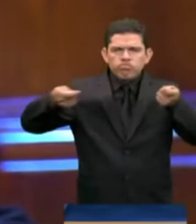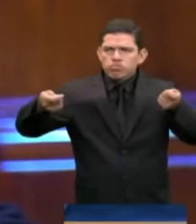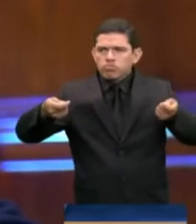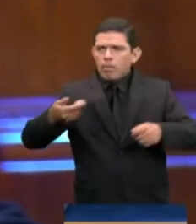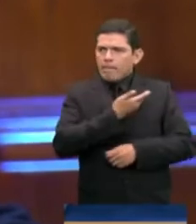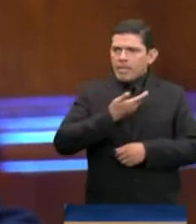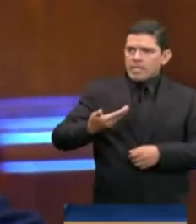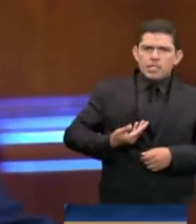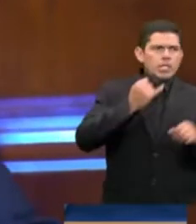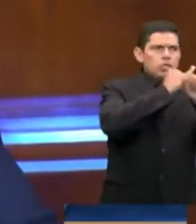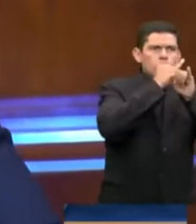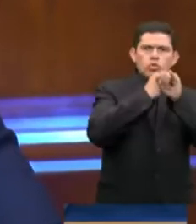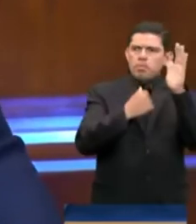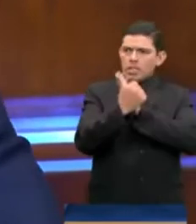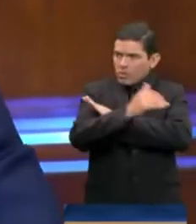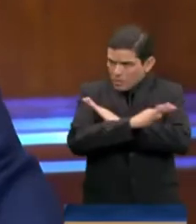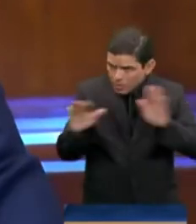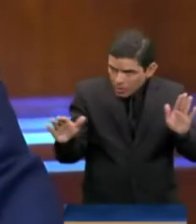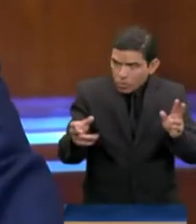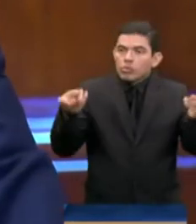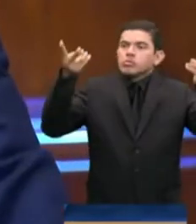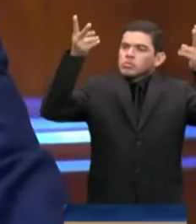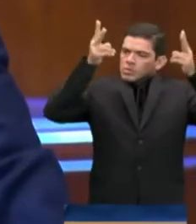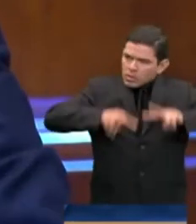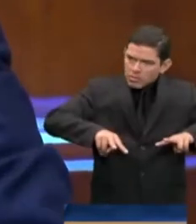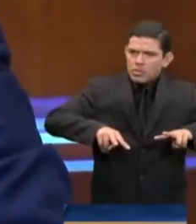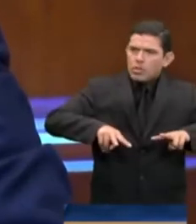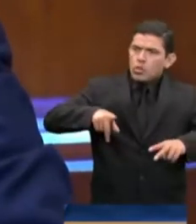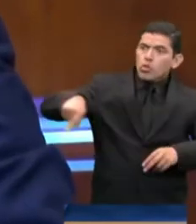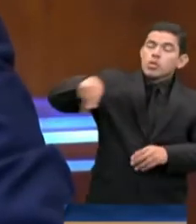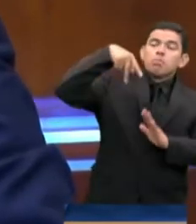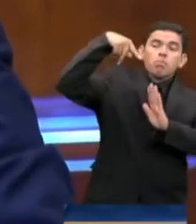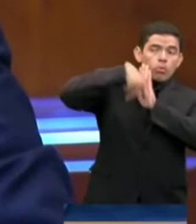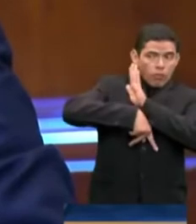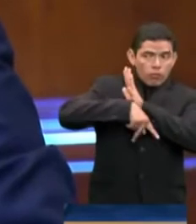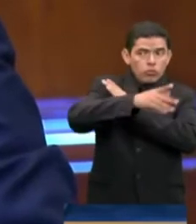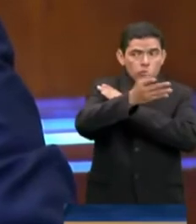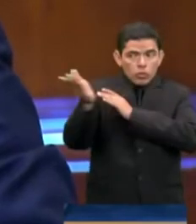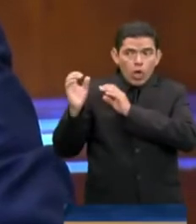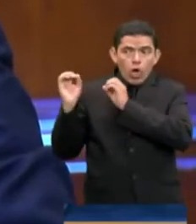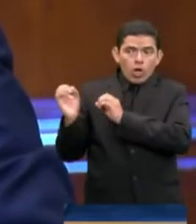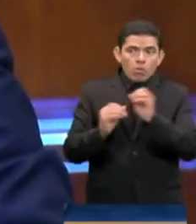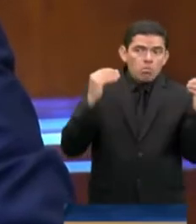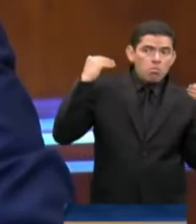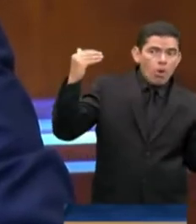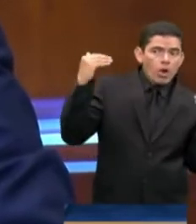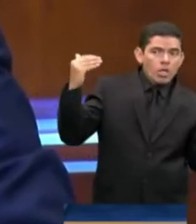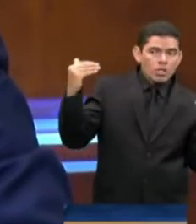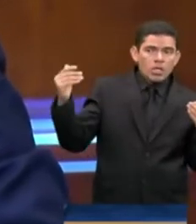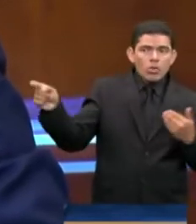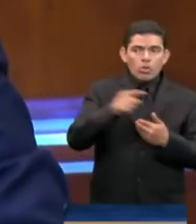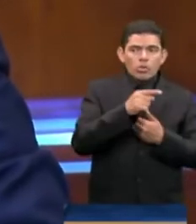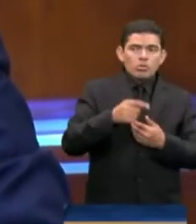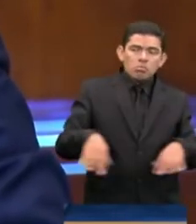del gobierno nacional, sino al trabajo más profundo que todas las organizaciones políticas